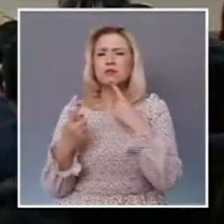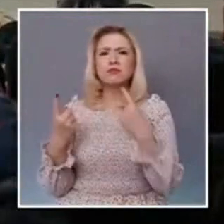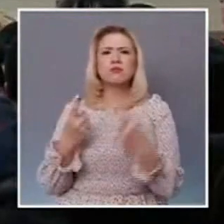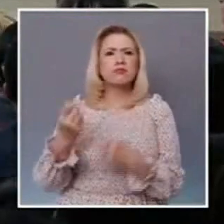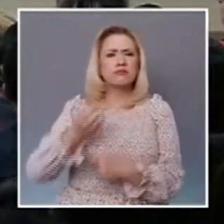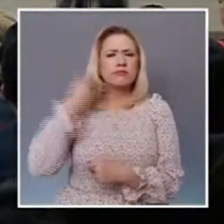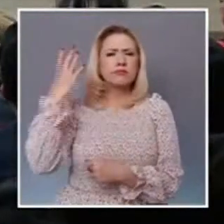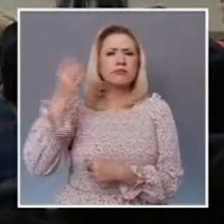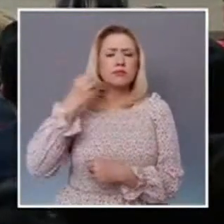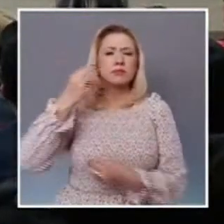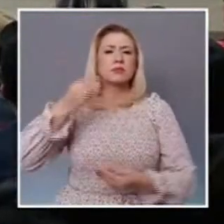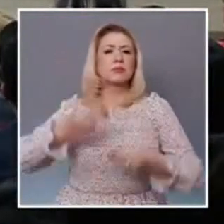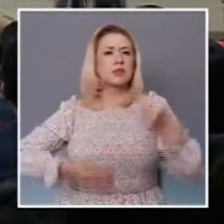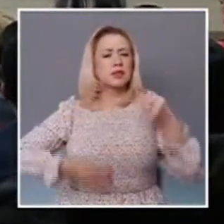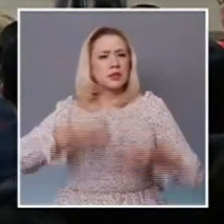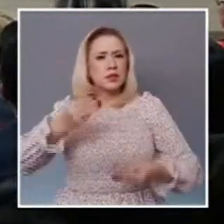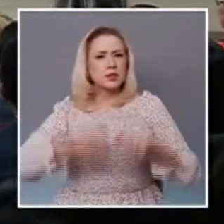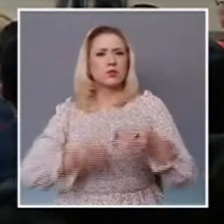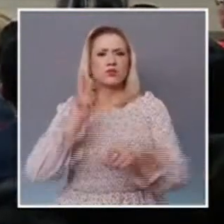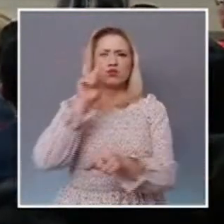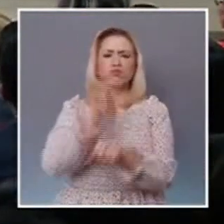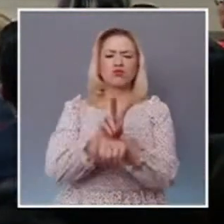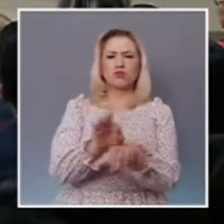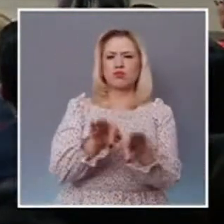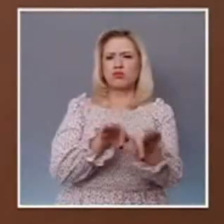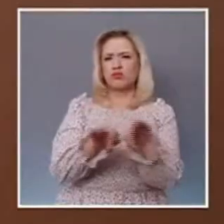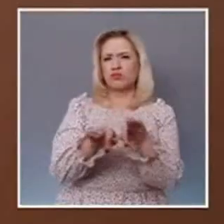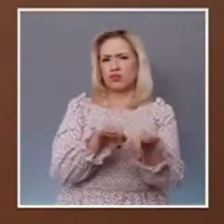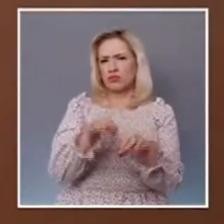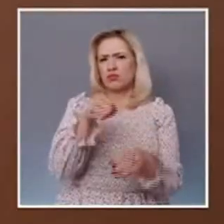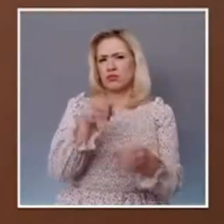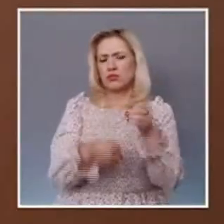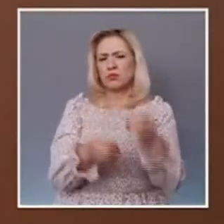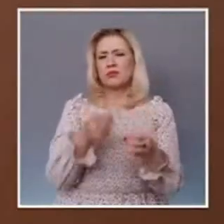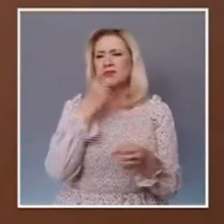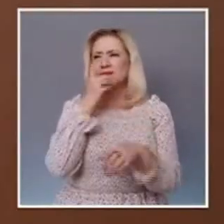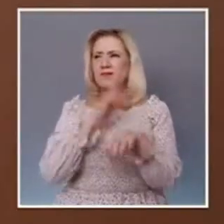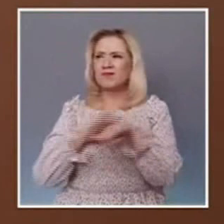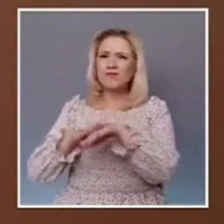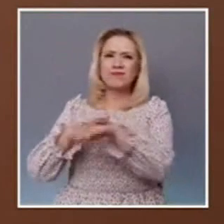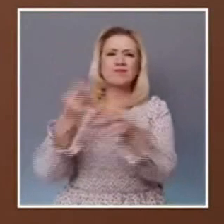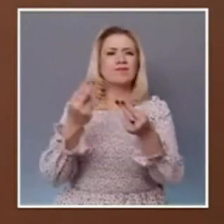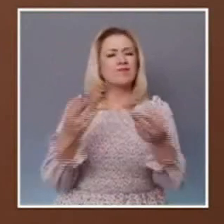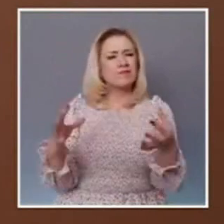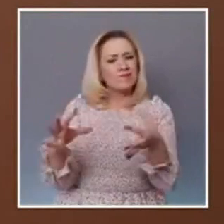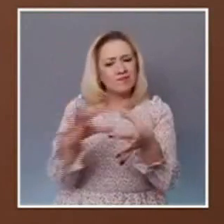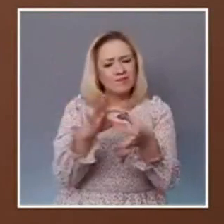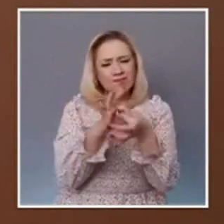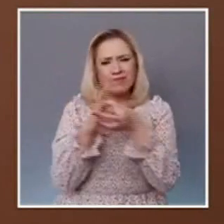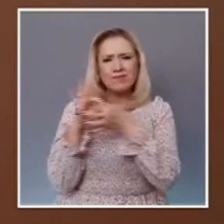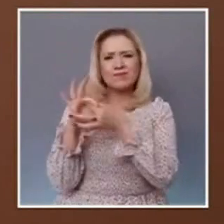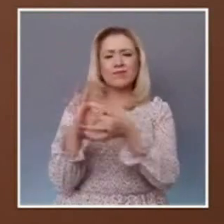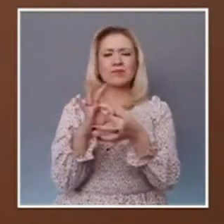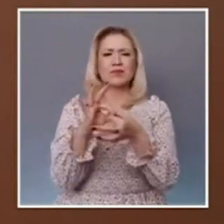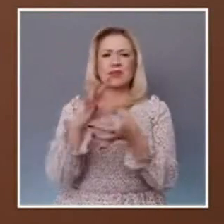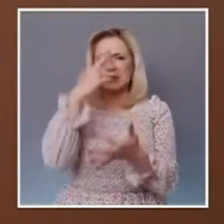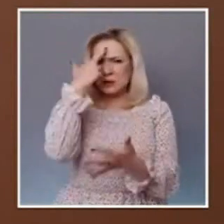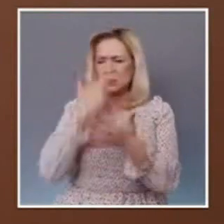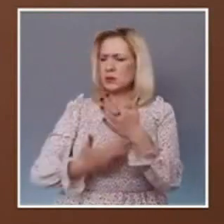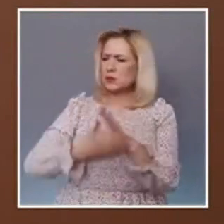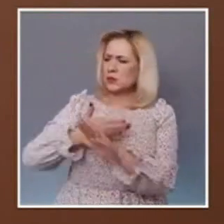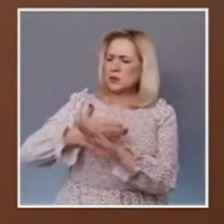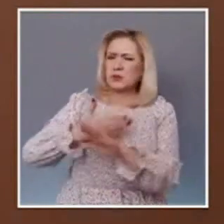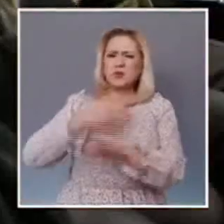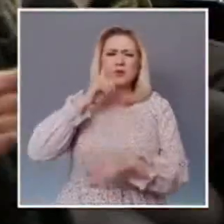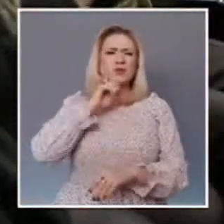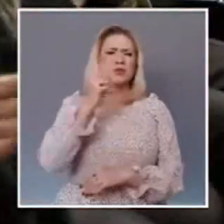magistradas y consejeras hicieron un llamado a la unidad para combatir las distintas manifestaciones de violencia que se ejercen en contra de las mujeres y